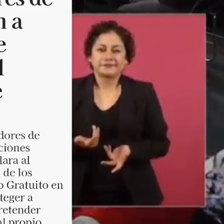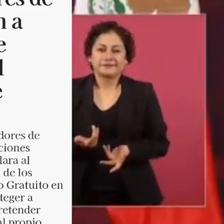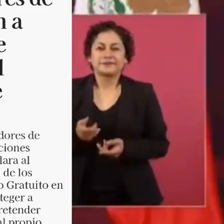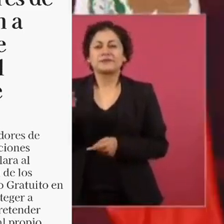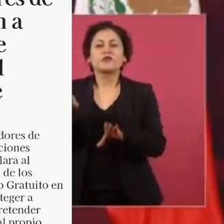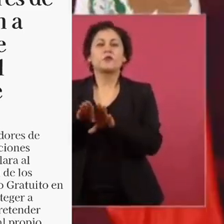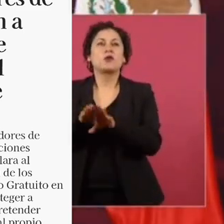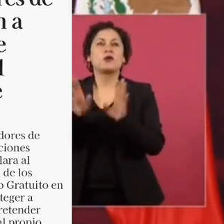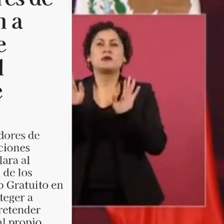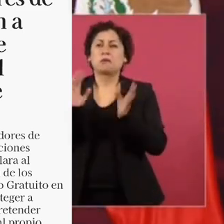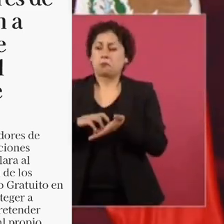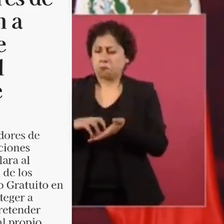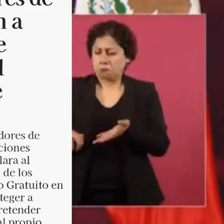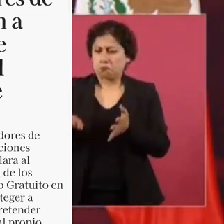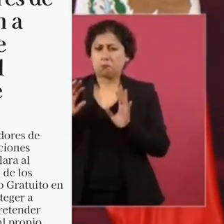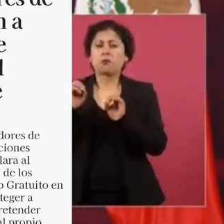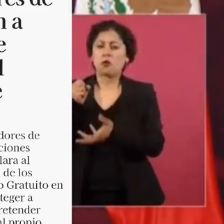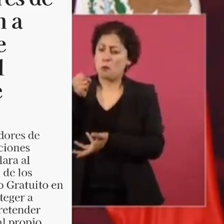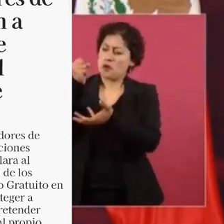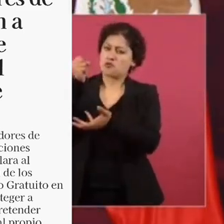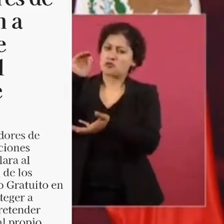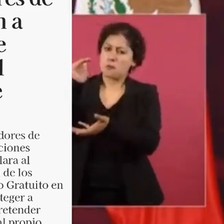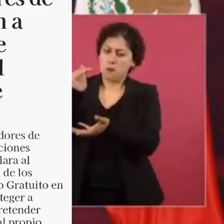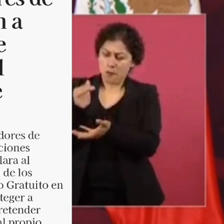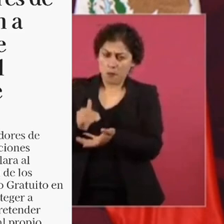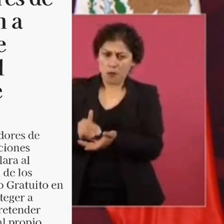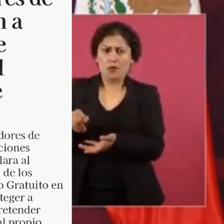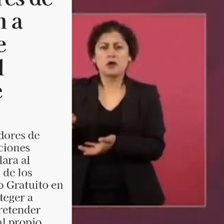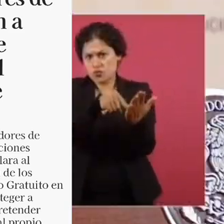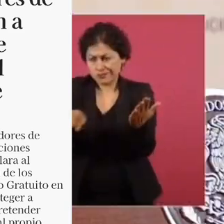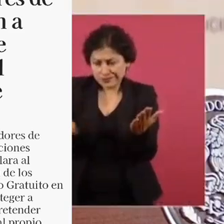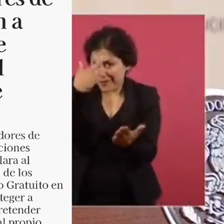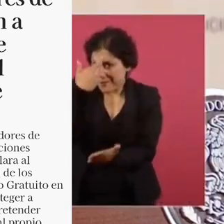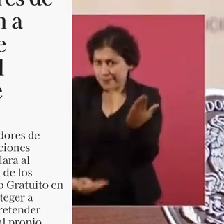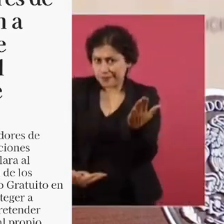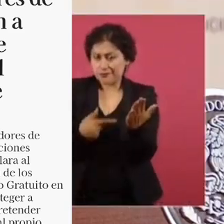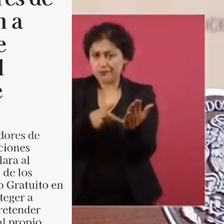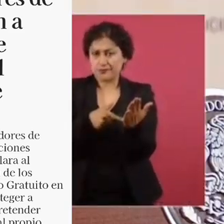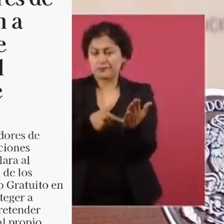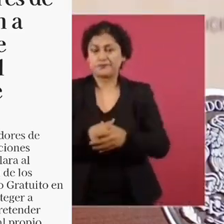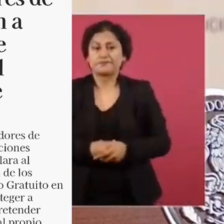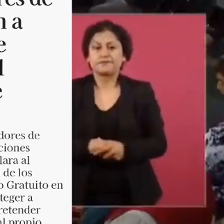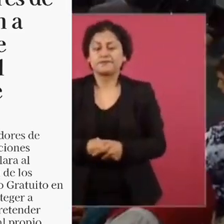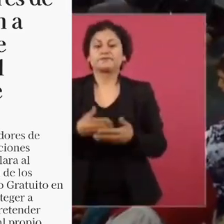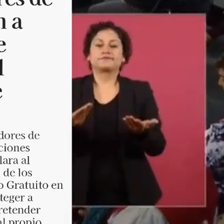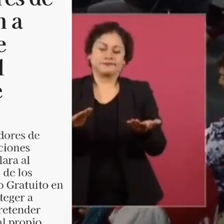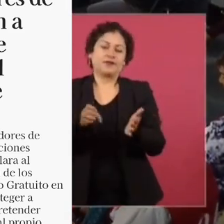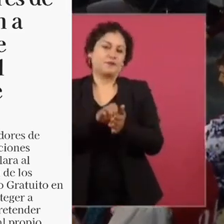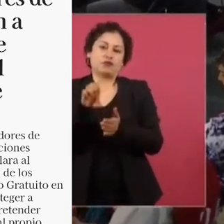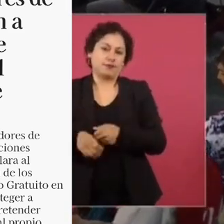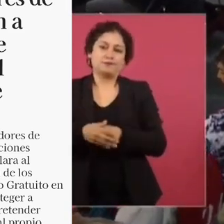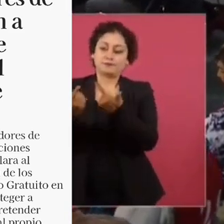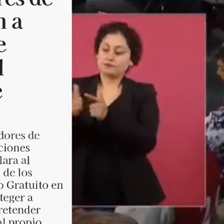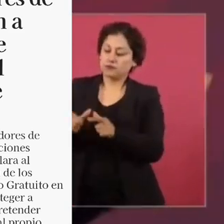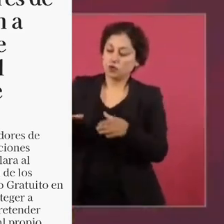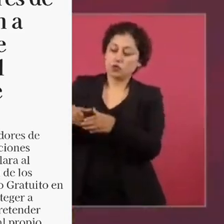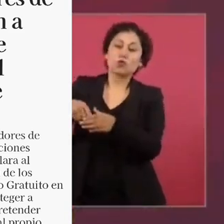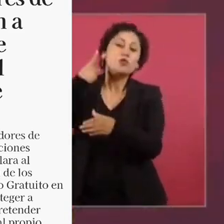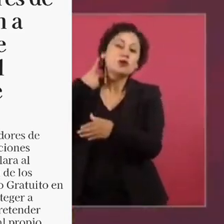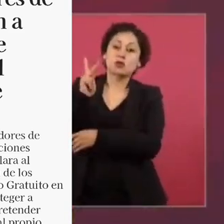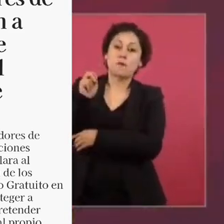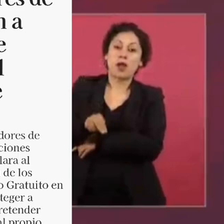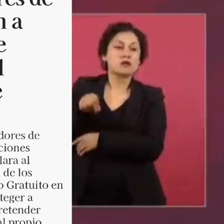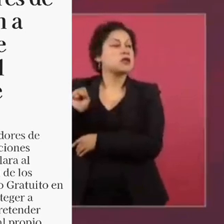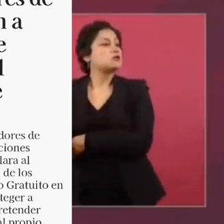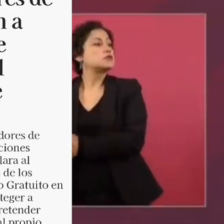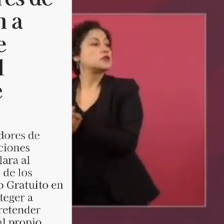o le reduzcan el presupuesto para estos excesos se van a parar y que el pan los apoye